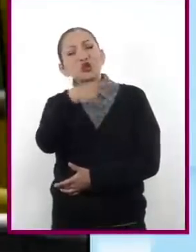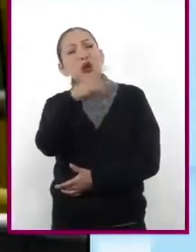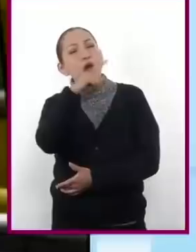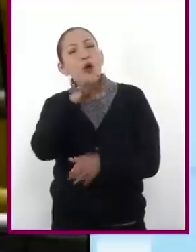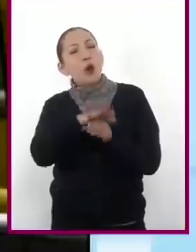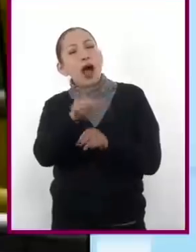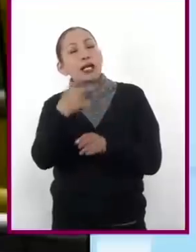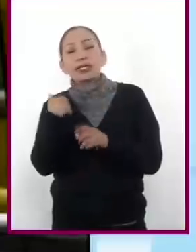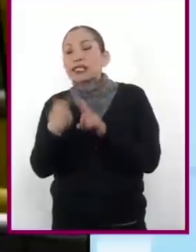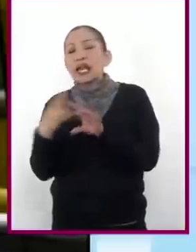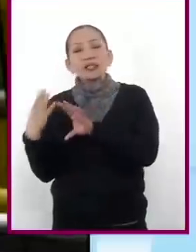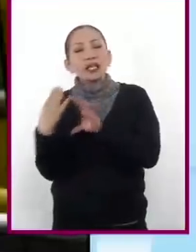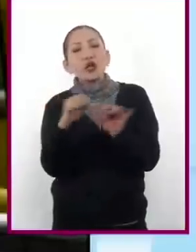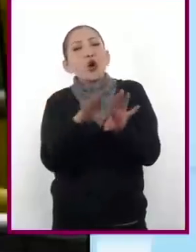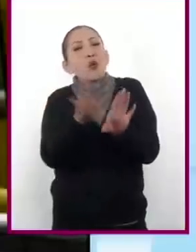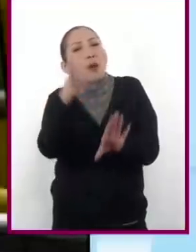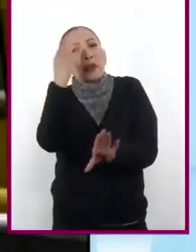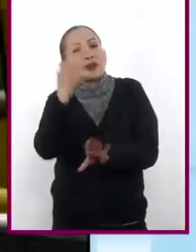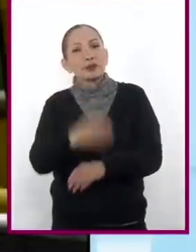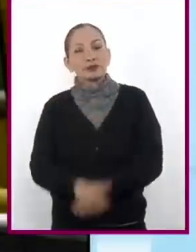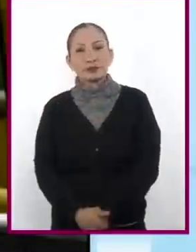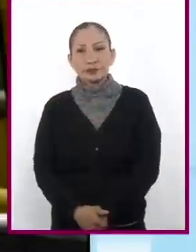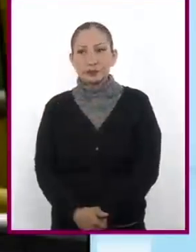habla, quién se la enseñó y cómo la aprendió?